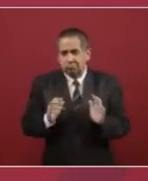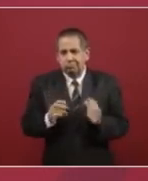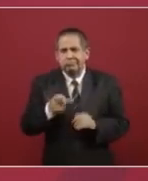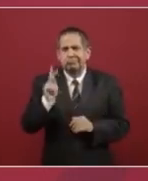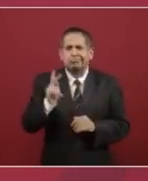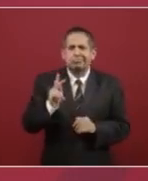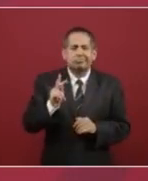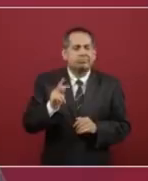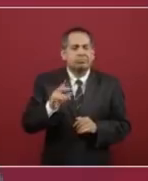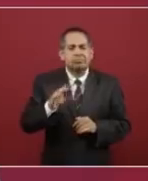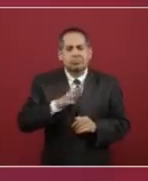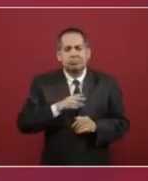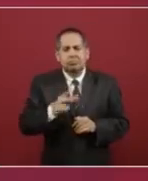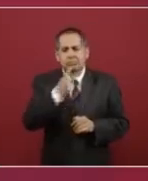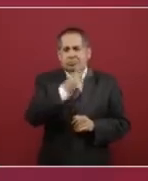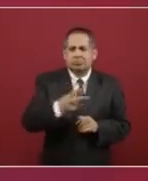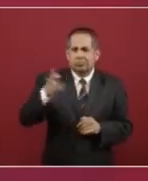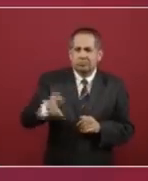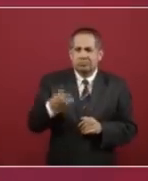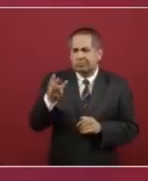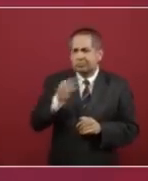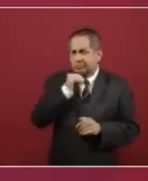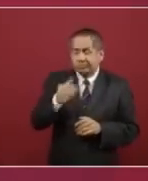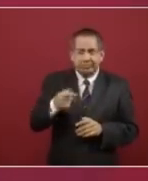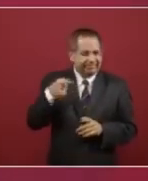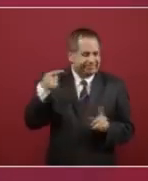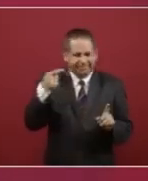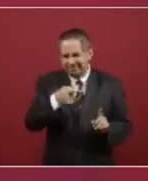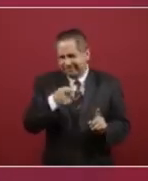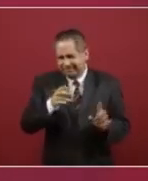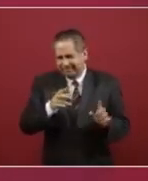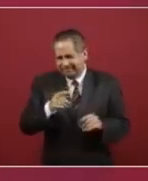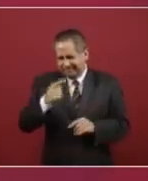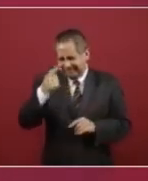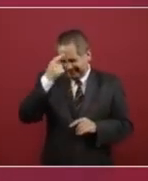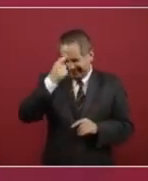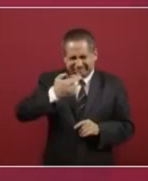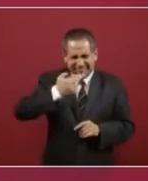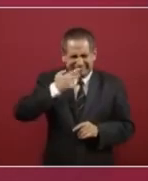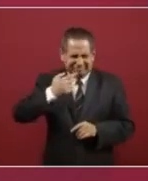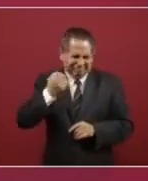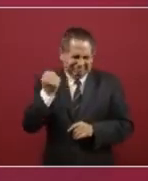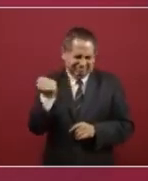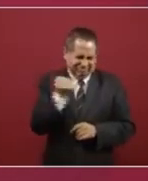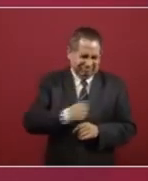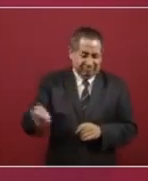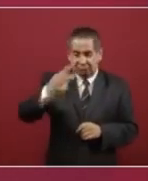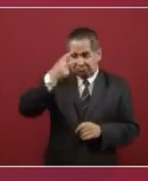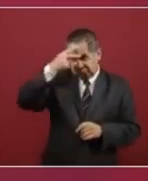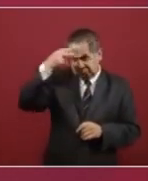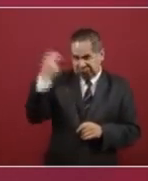pero no tuvo 2/3 partes. Es el mejor refinero de este país,